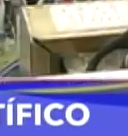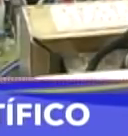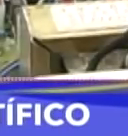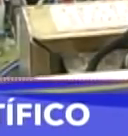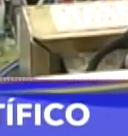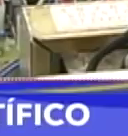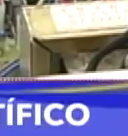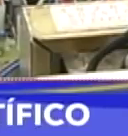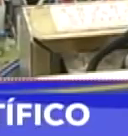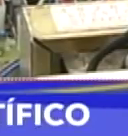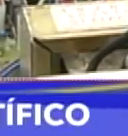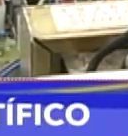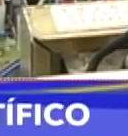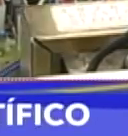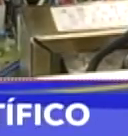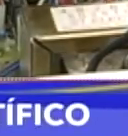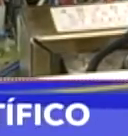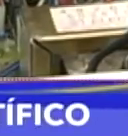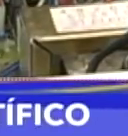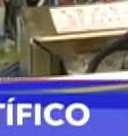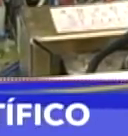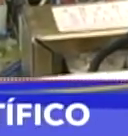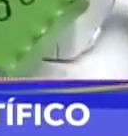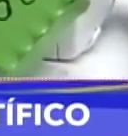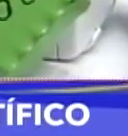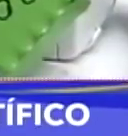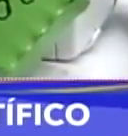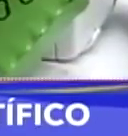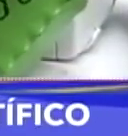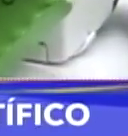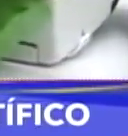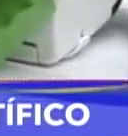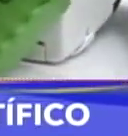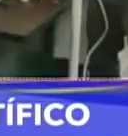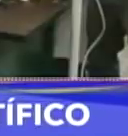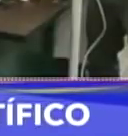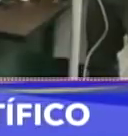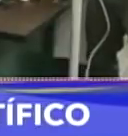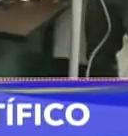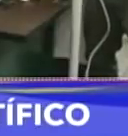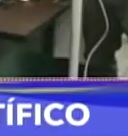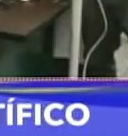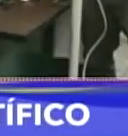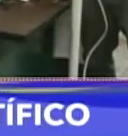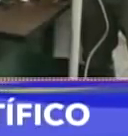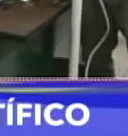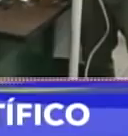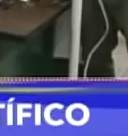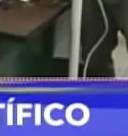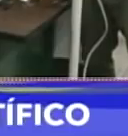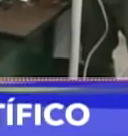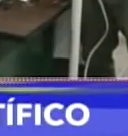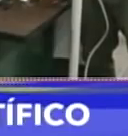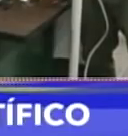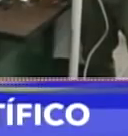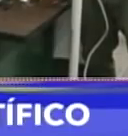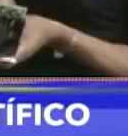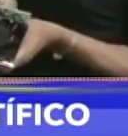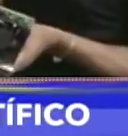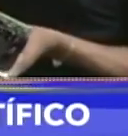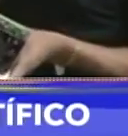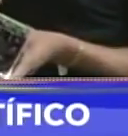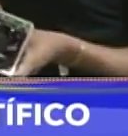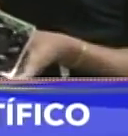Entonces, también aquí hay una historia política. ¿Por qué había tantas incubadoras dañadas? Bueno, resulta que el 70 u 80%